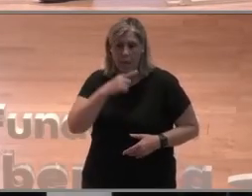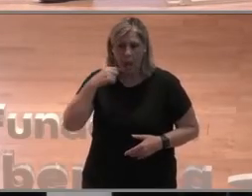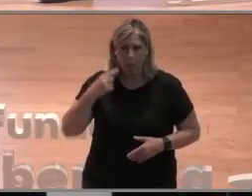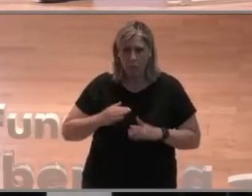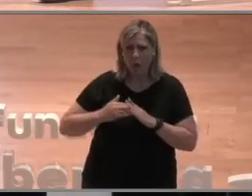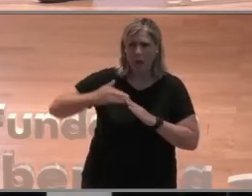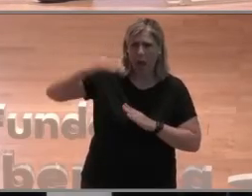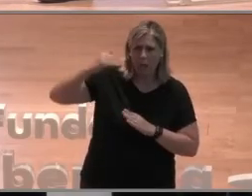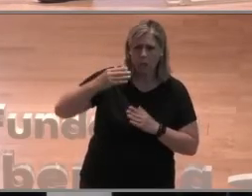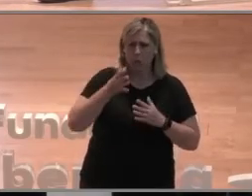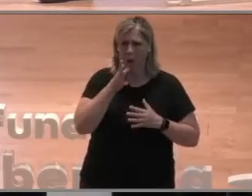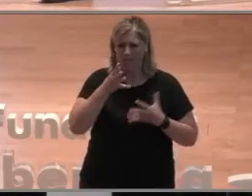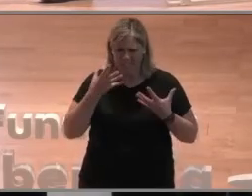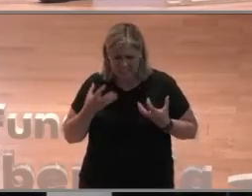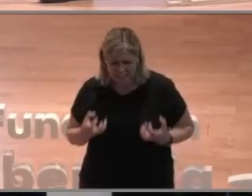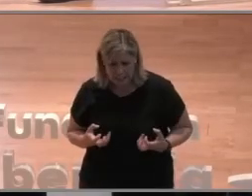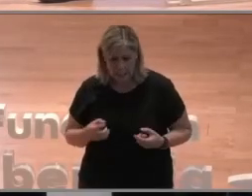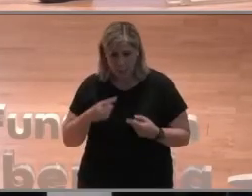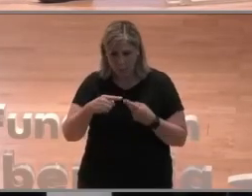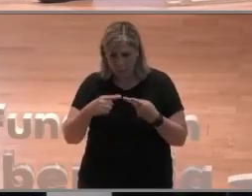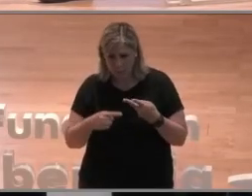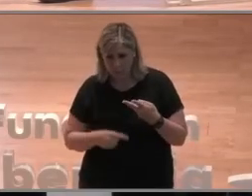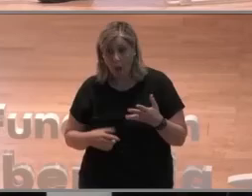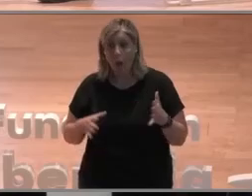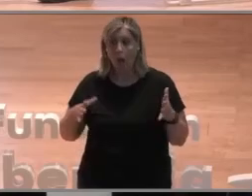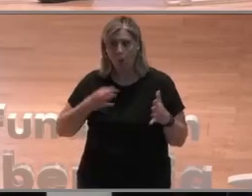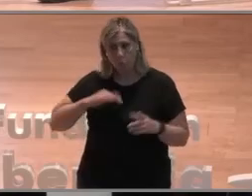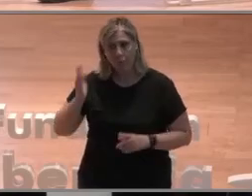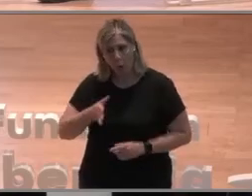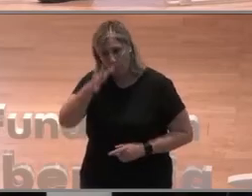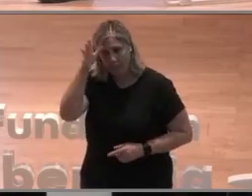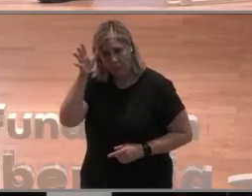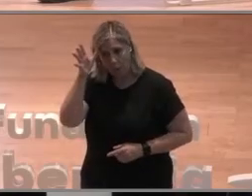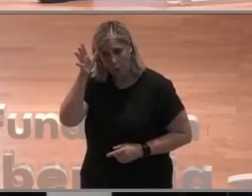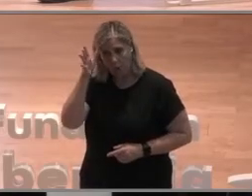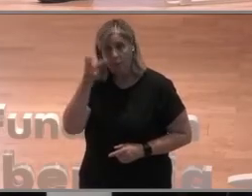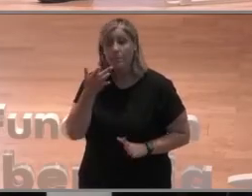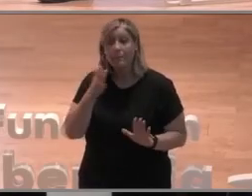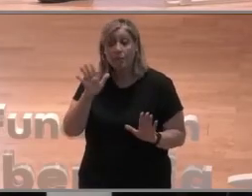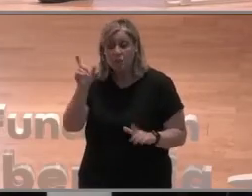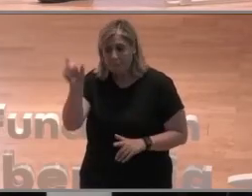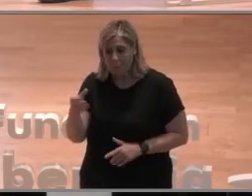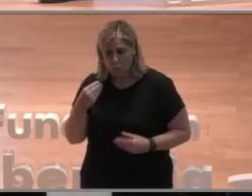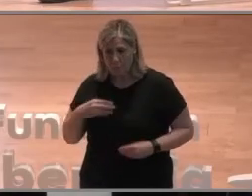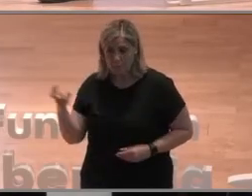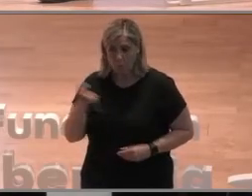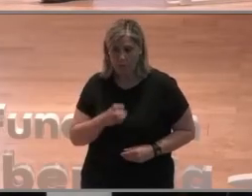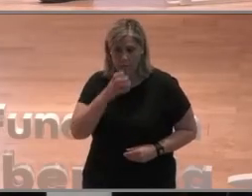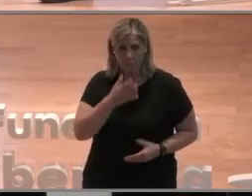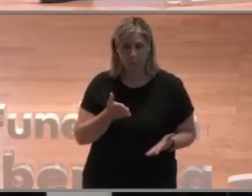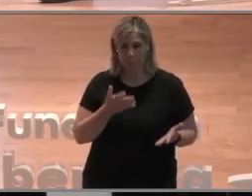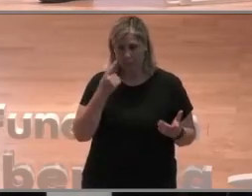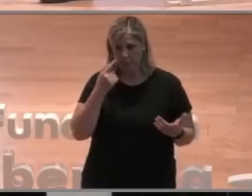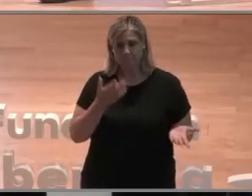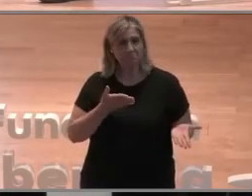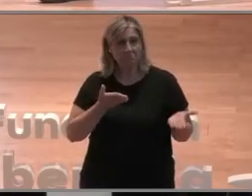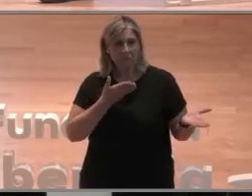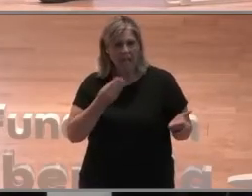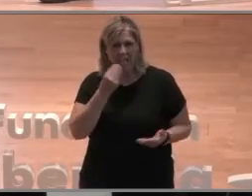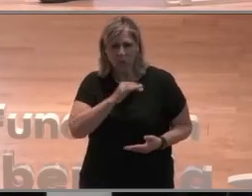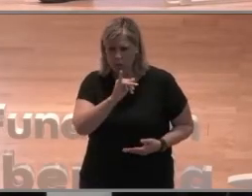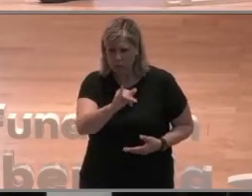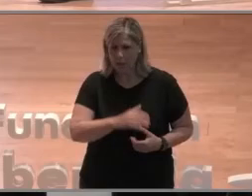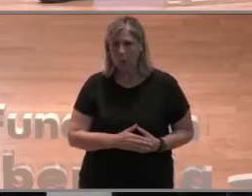decir, posiblemente en este caso haya tenido. Pero si me viene porque tiene aire acondicionado en casa, no ha salido de casa, estaba